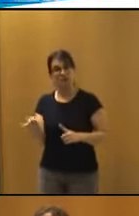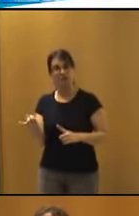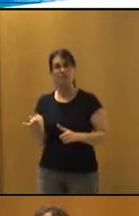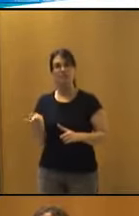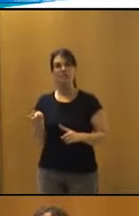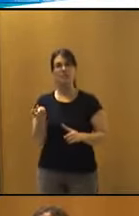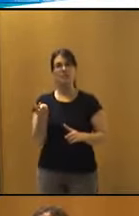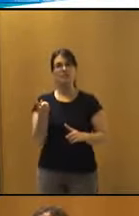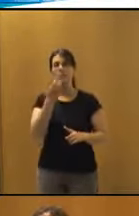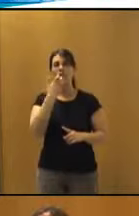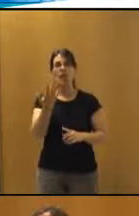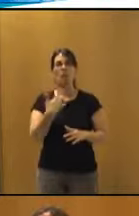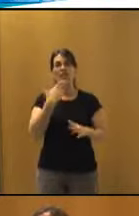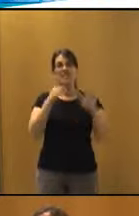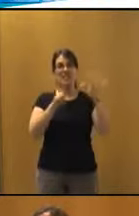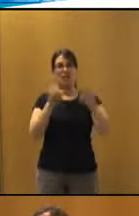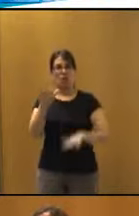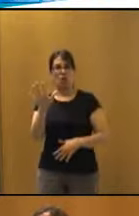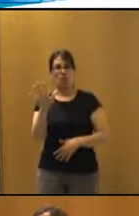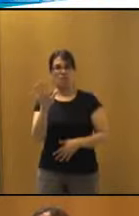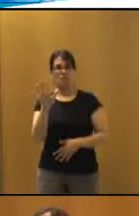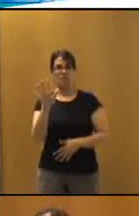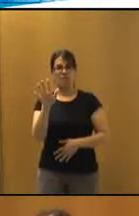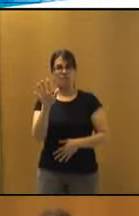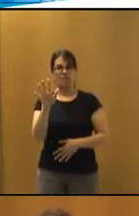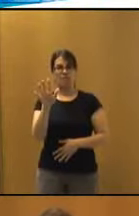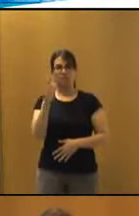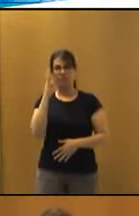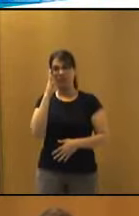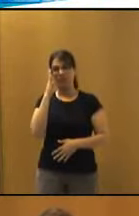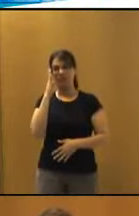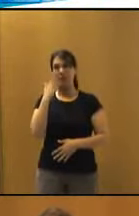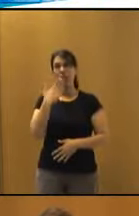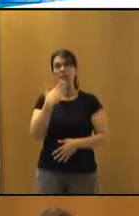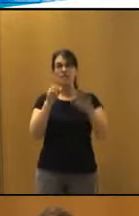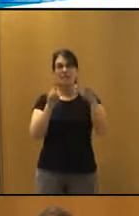después, por ejemplo, 65 años,